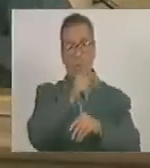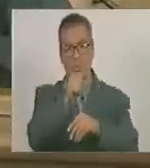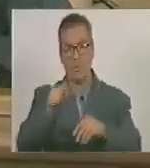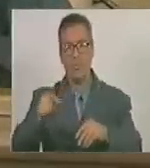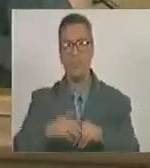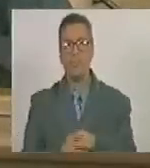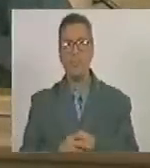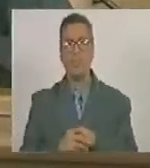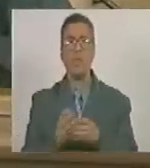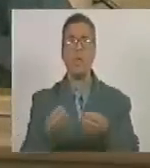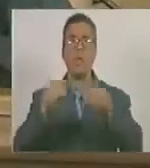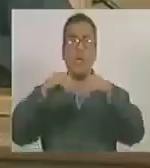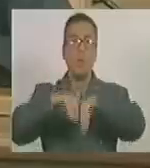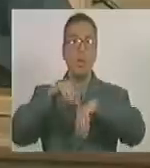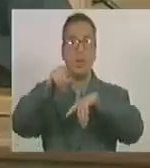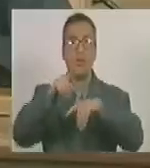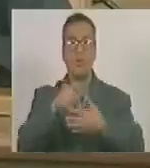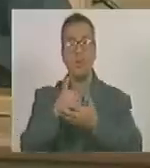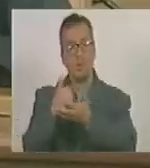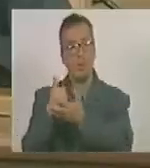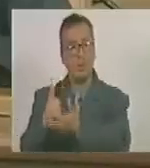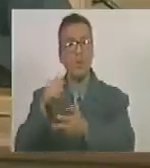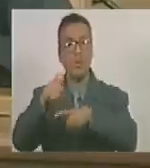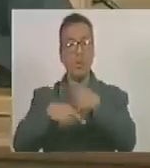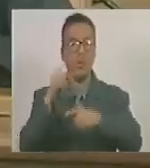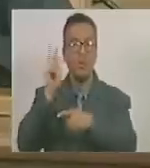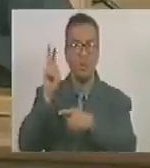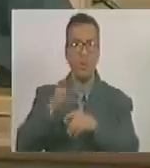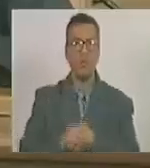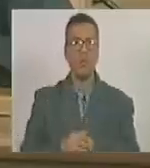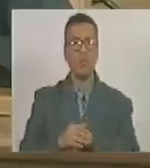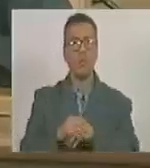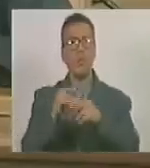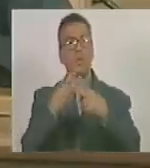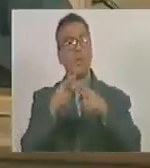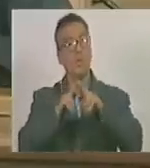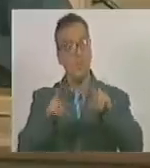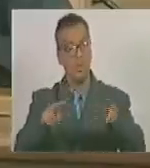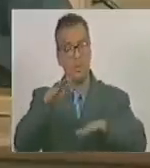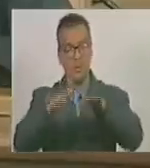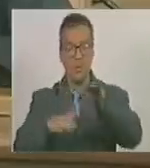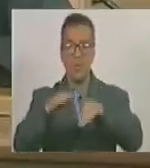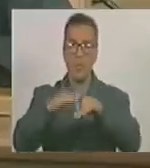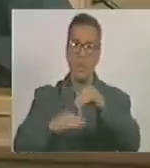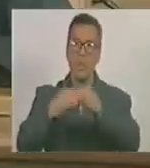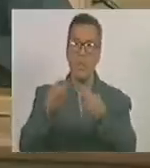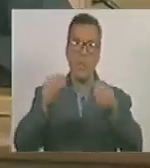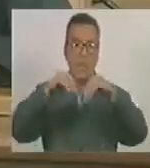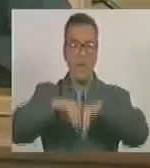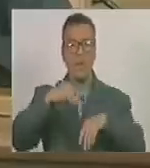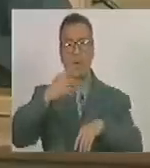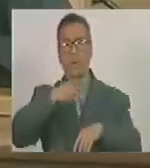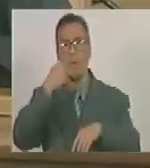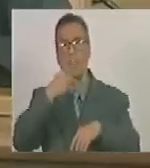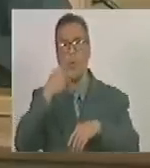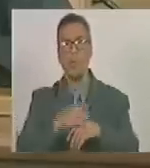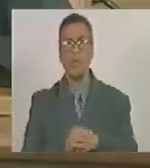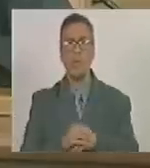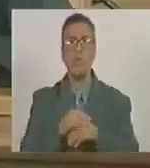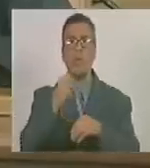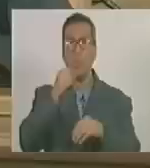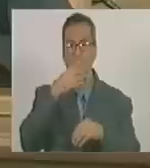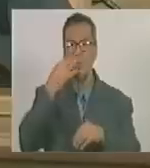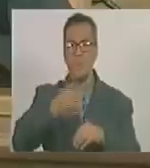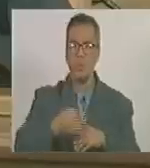ciudadanos. Acordemos y apostemos por Venezuela. Su paz y estabilidad pasan por acuerdos políticos con